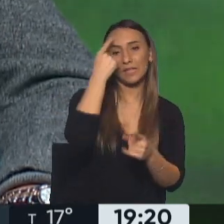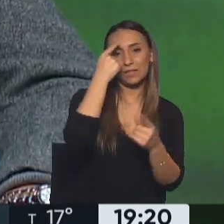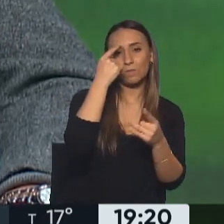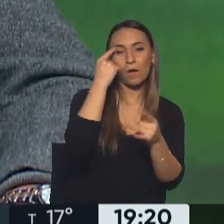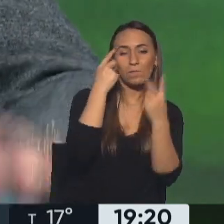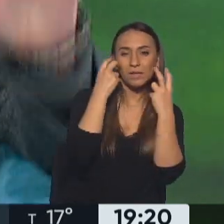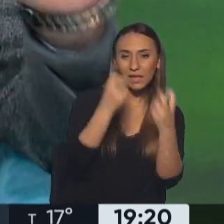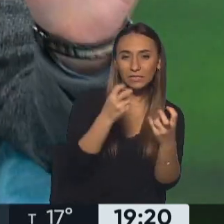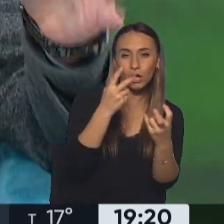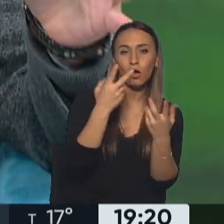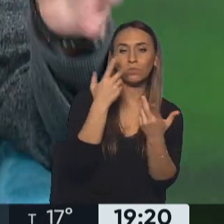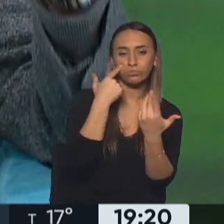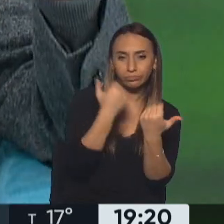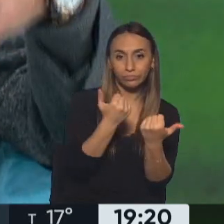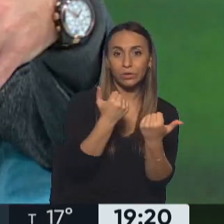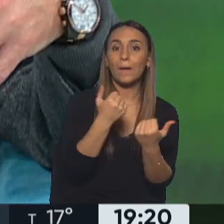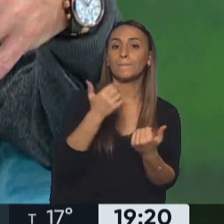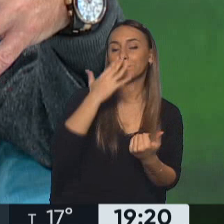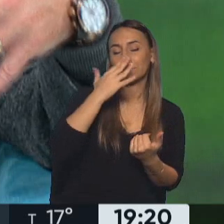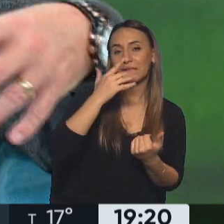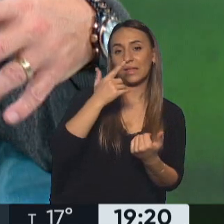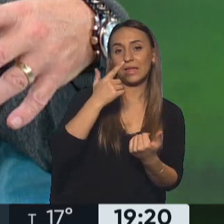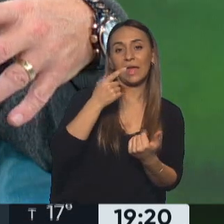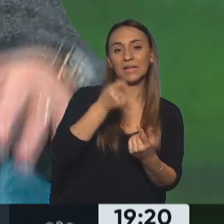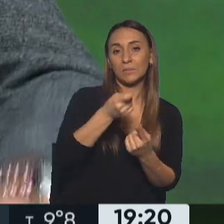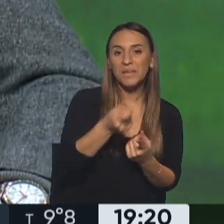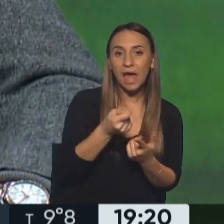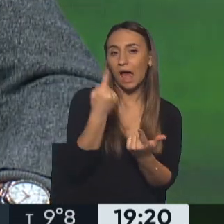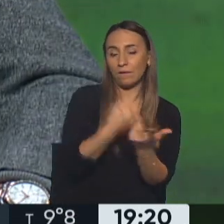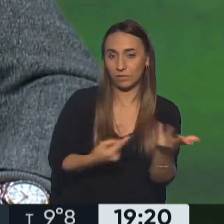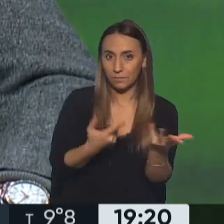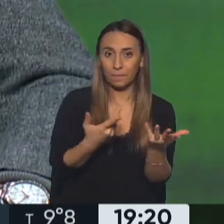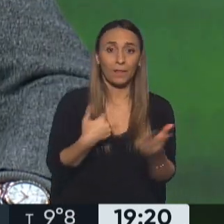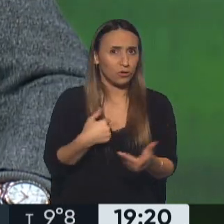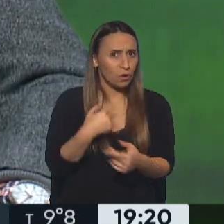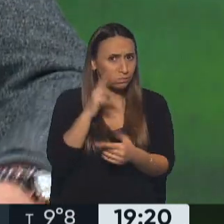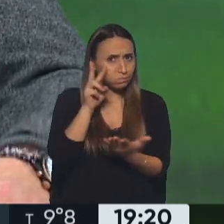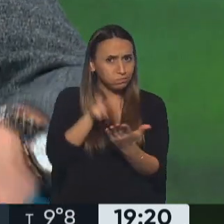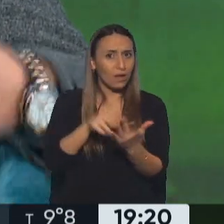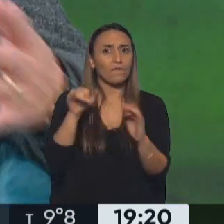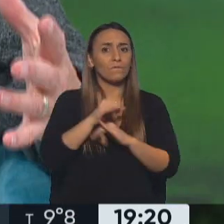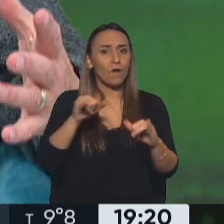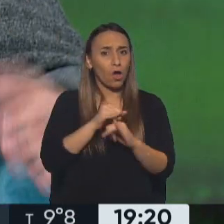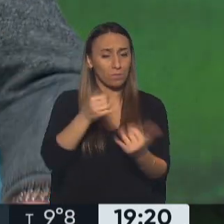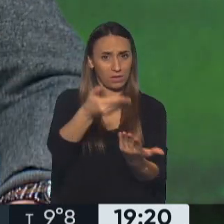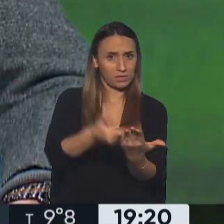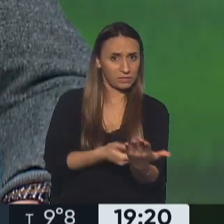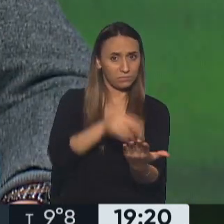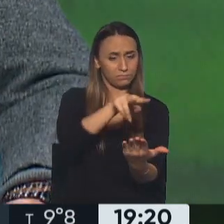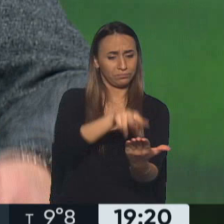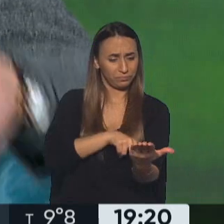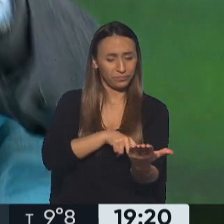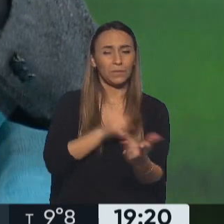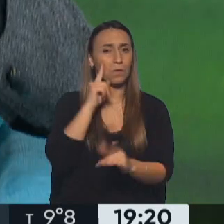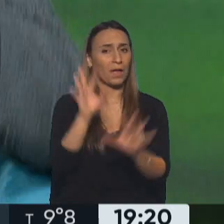de seguridad yo he visto informes de de inteligencia que de la inteligencia estratégica